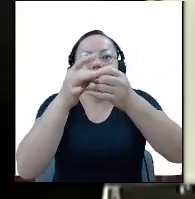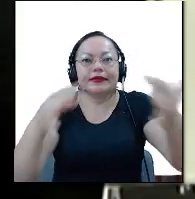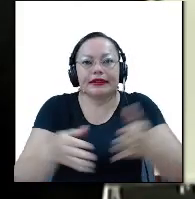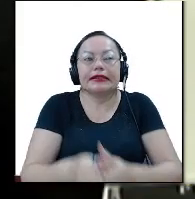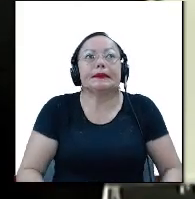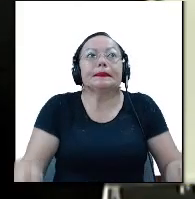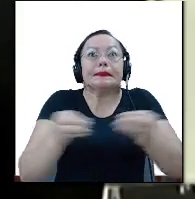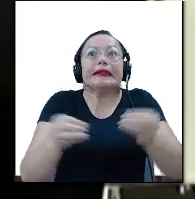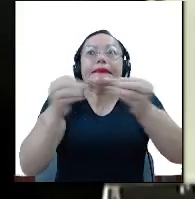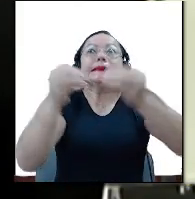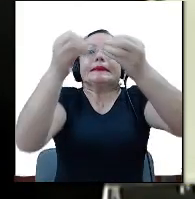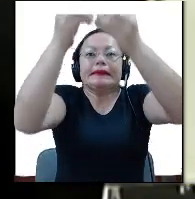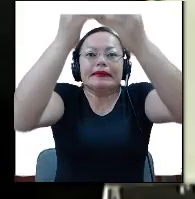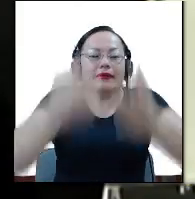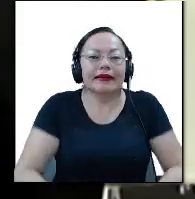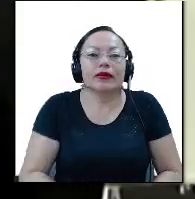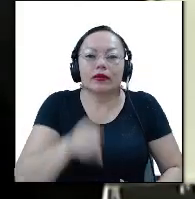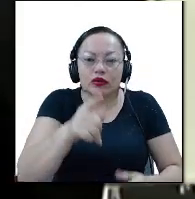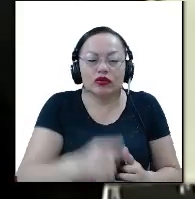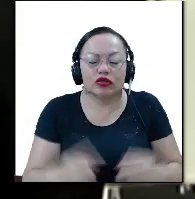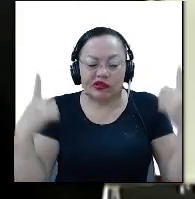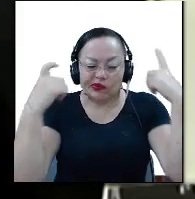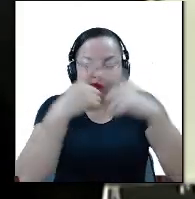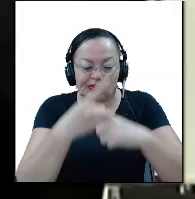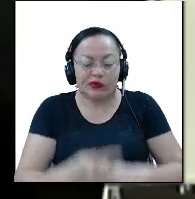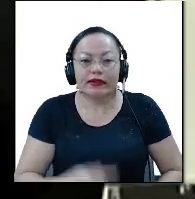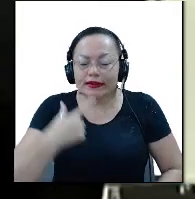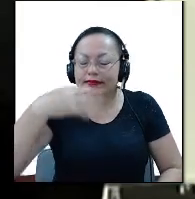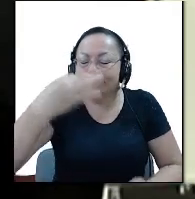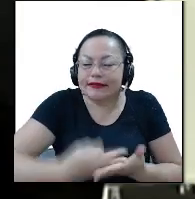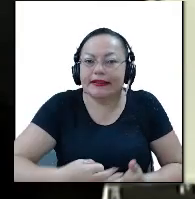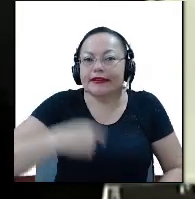Entonces tenga en cuenta y ponga los pies en la tierra y sepa